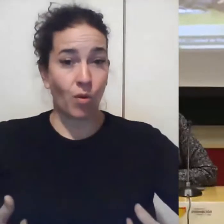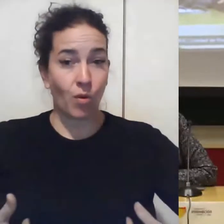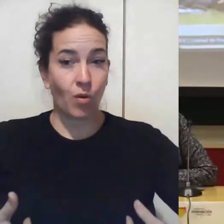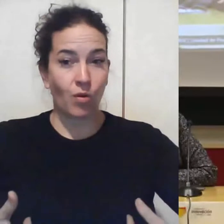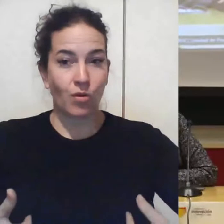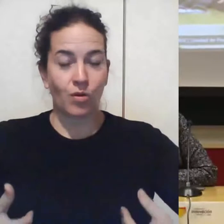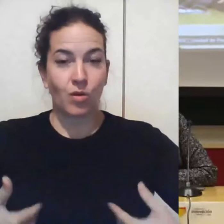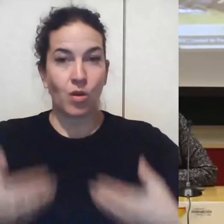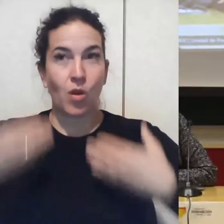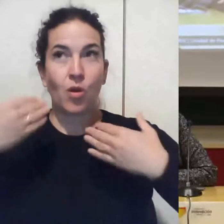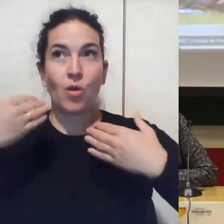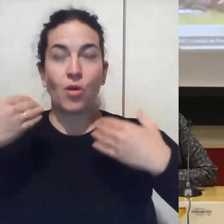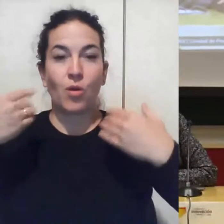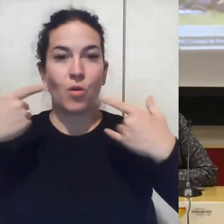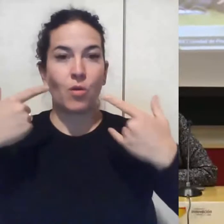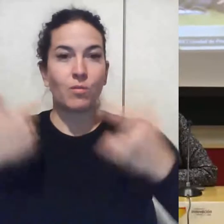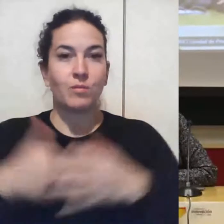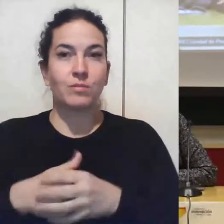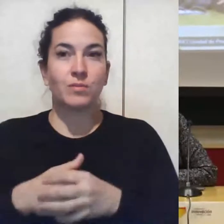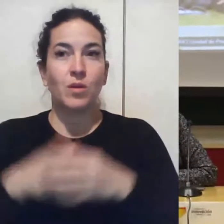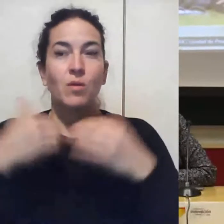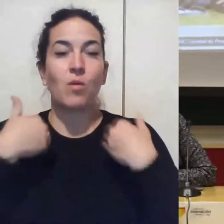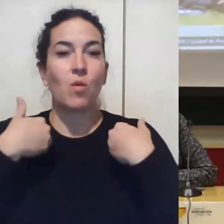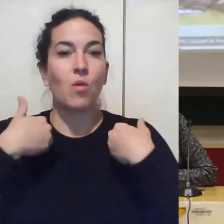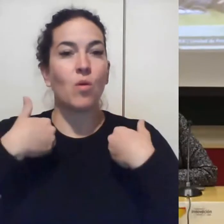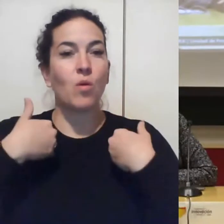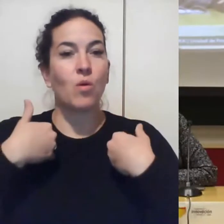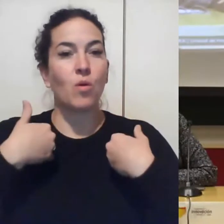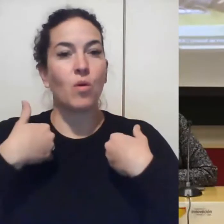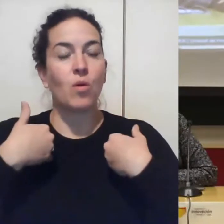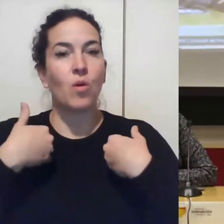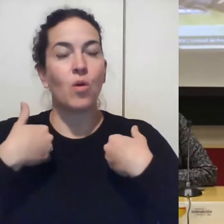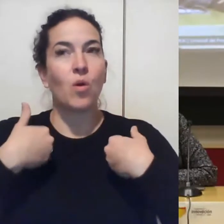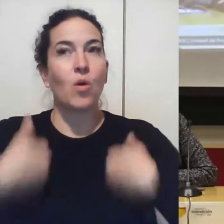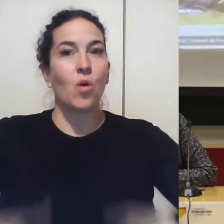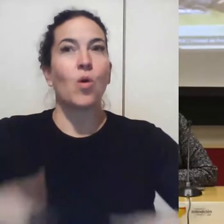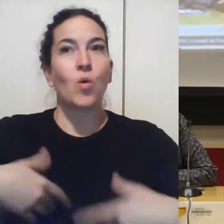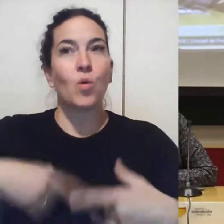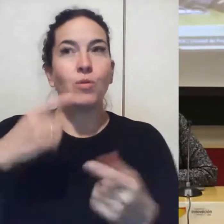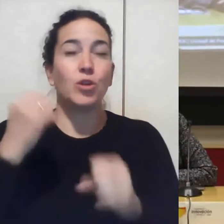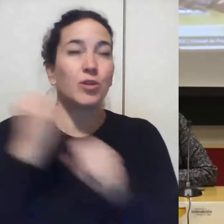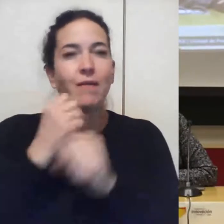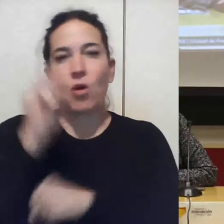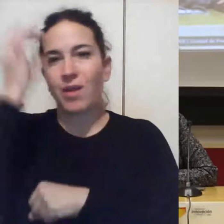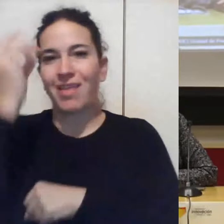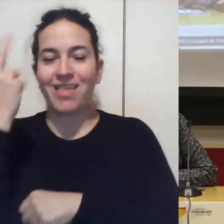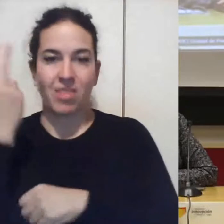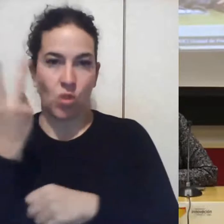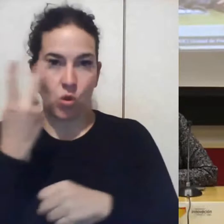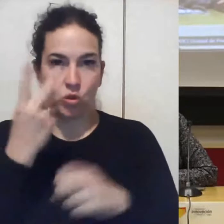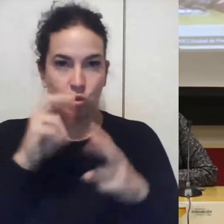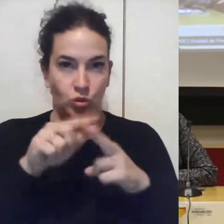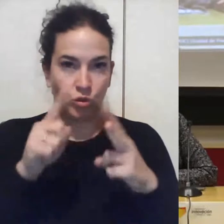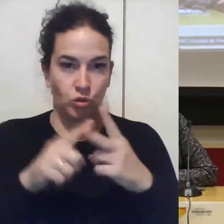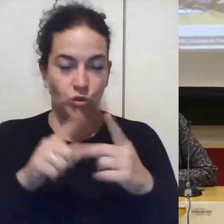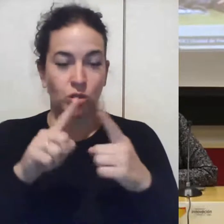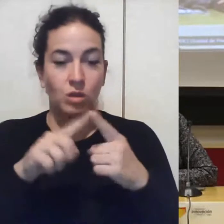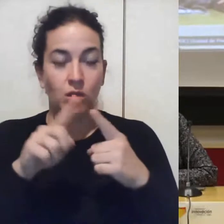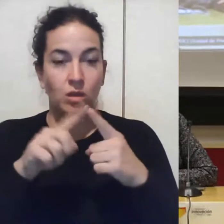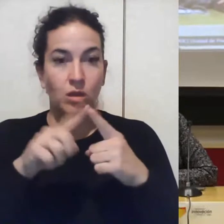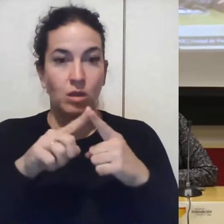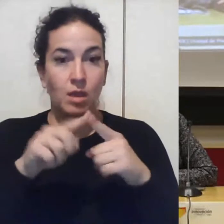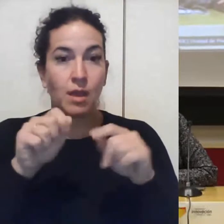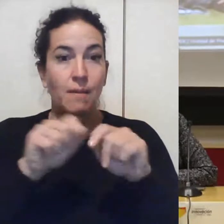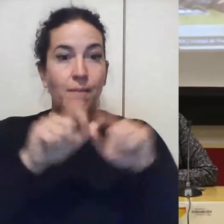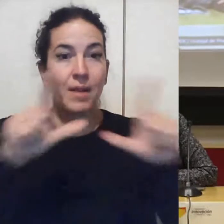el mundo que no está codificado, pero además trabajo con estas dos ideas, con la idea de pantalla albertiana